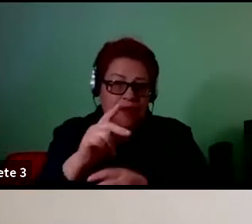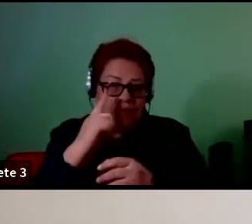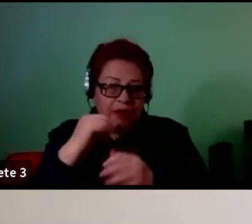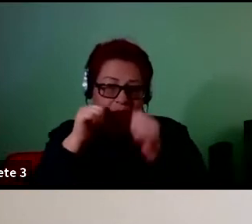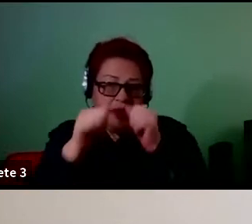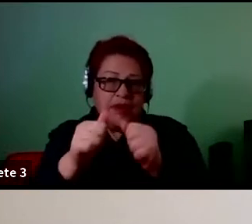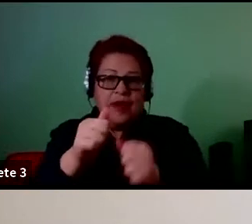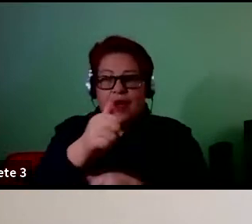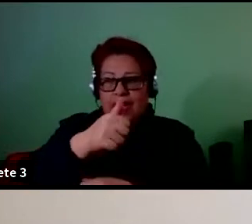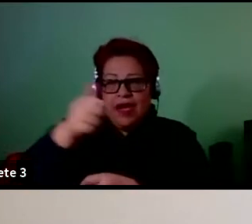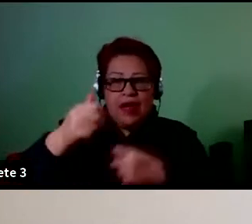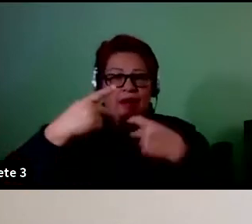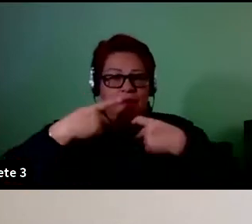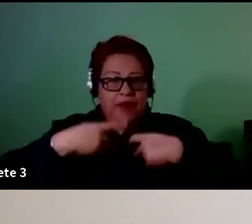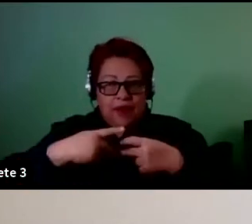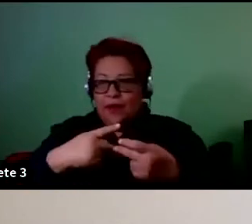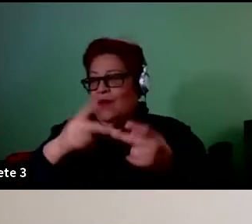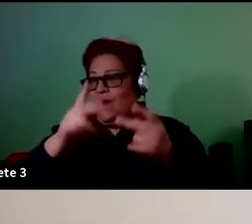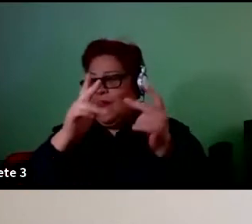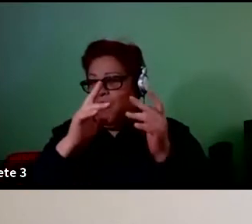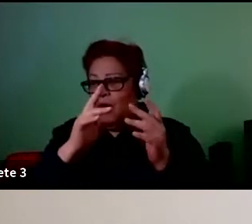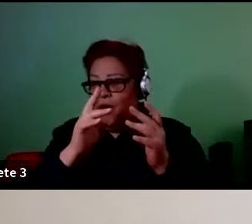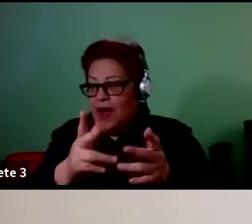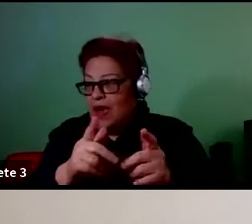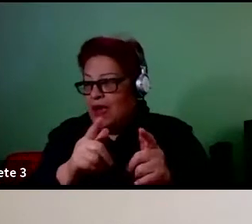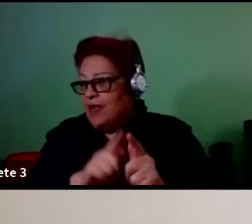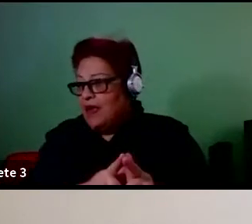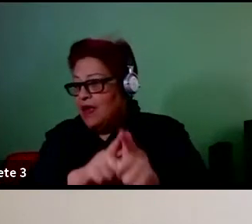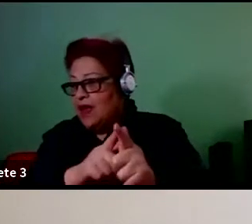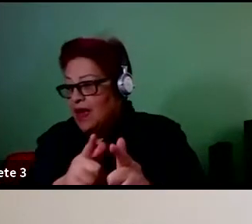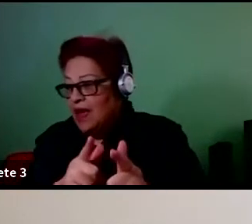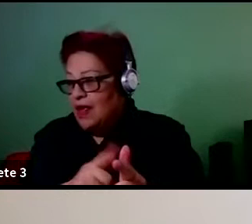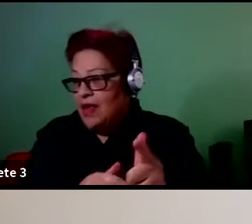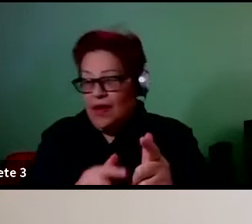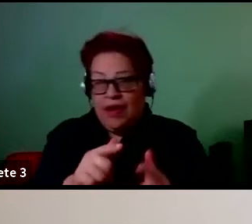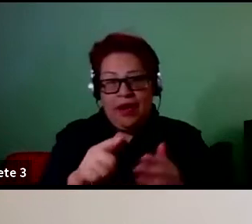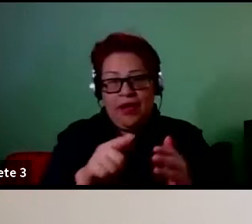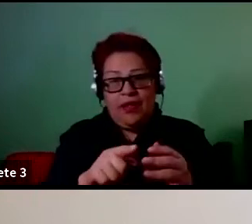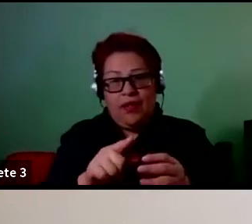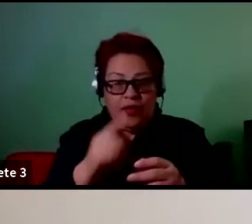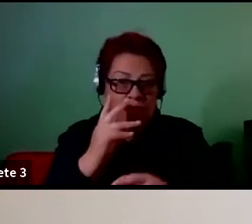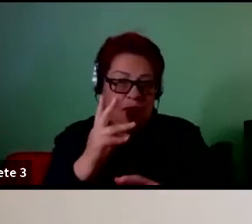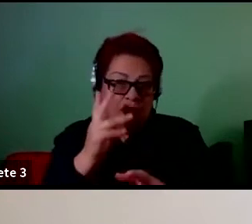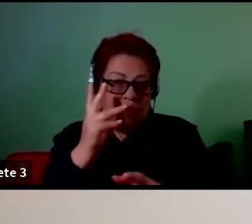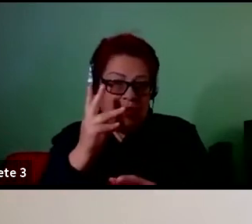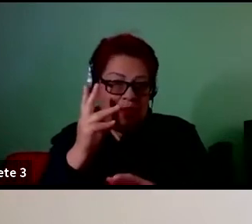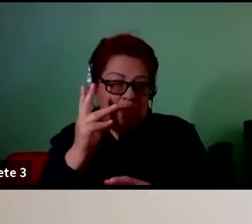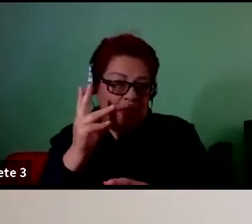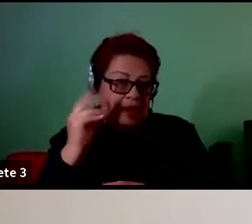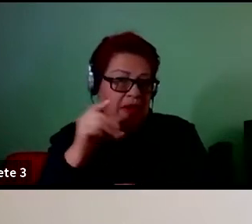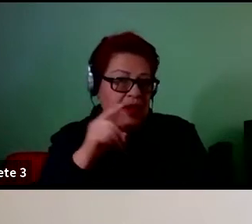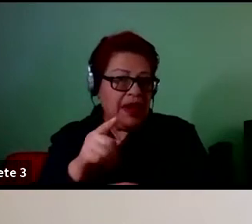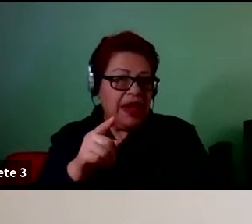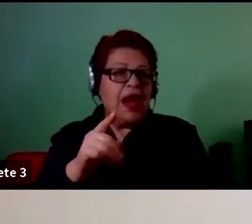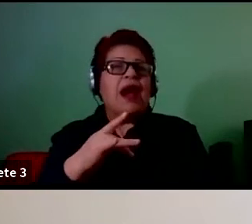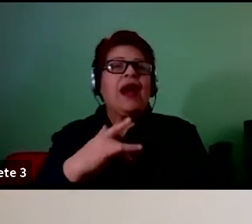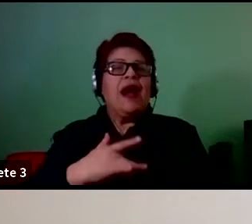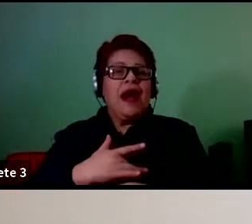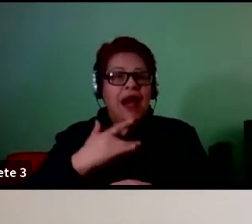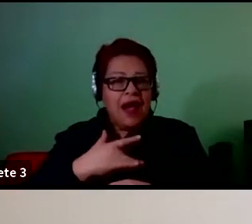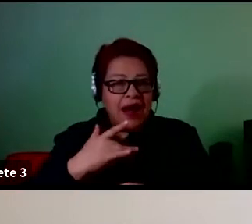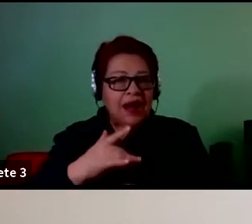cada una de las personas que están siguiendo los trabajos del Congreso les escuche, nos van a hacer clic